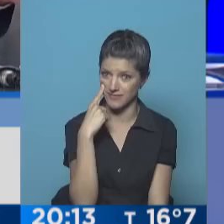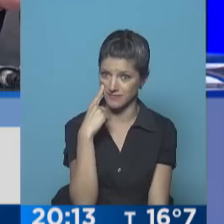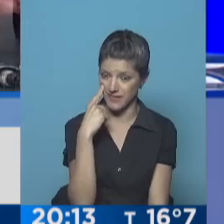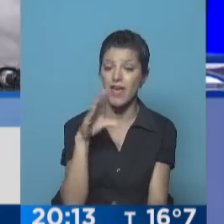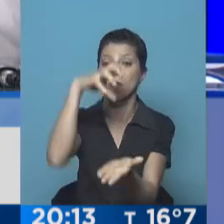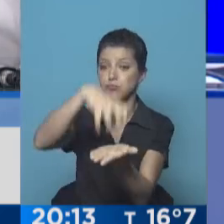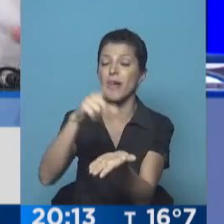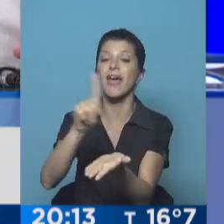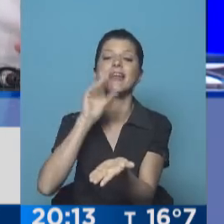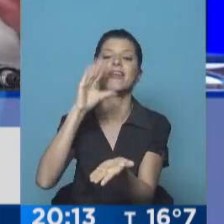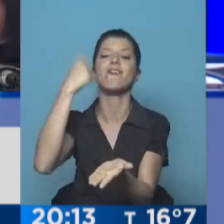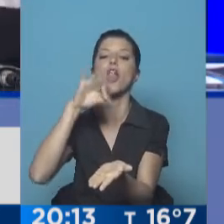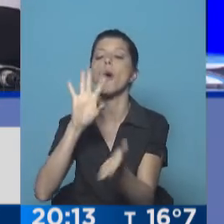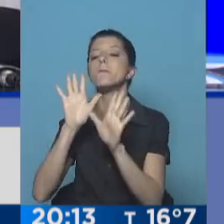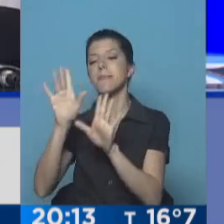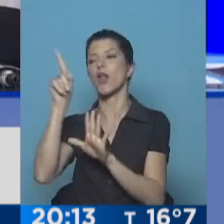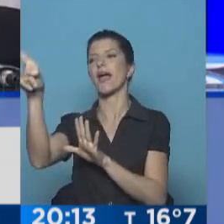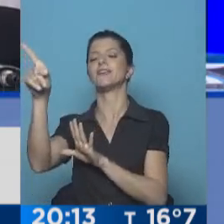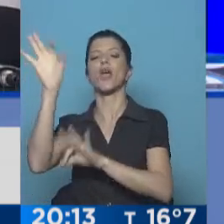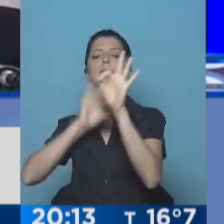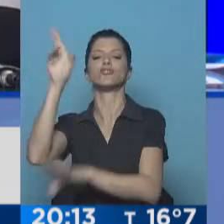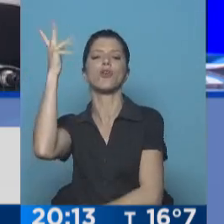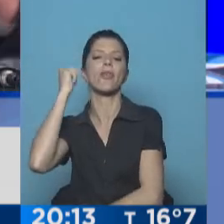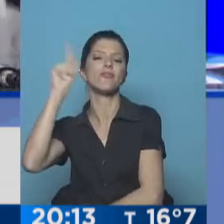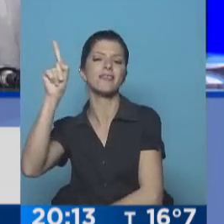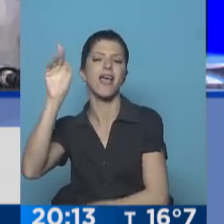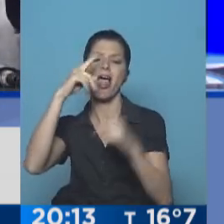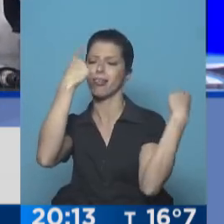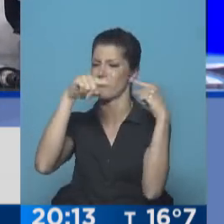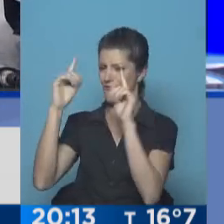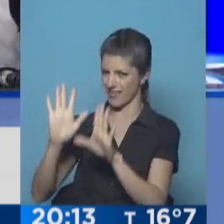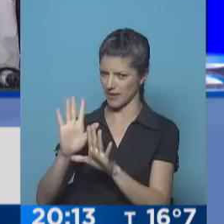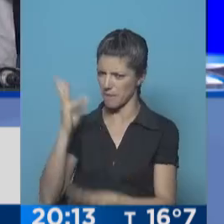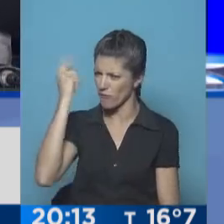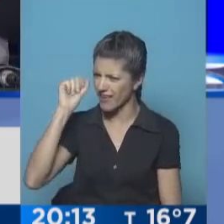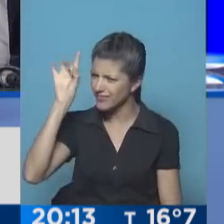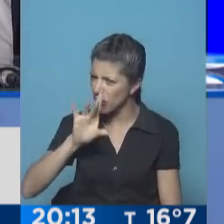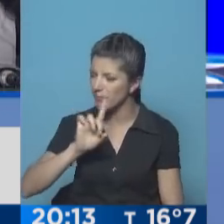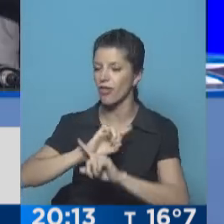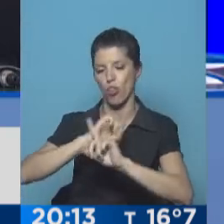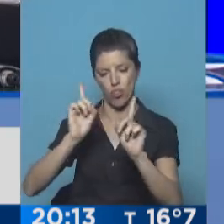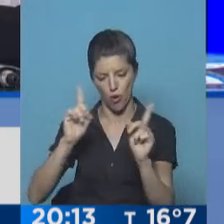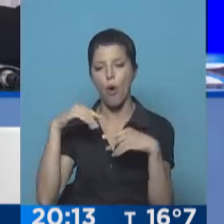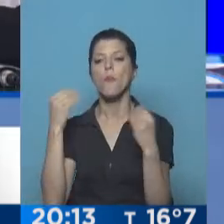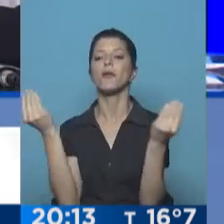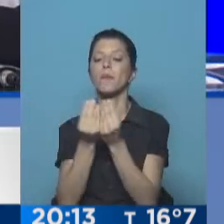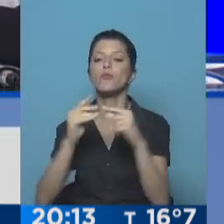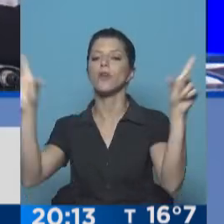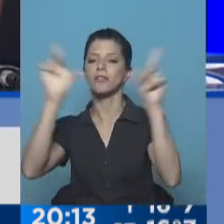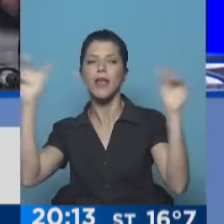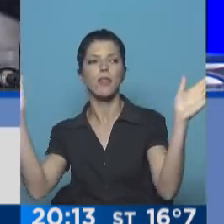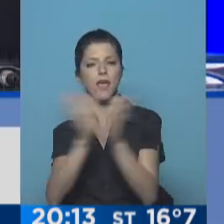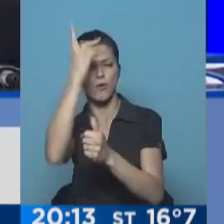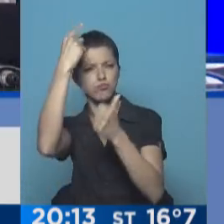están en el Líbano. Sin embargo, la propuesta francesa es otra. No solo francesa, porque ya en varios medios de comunicación en